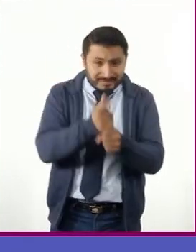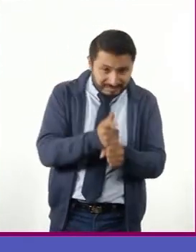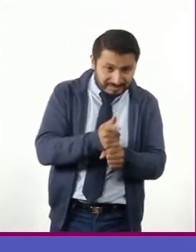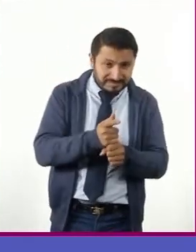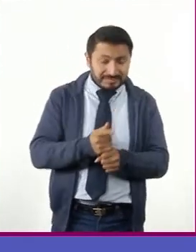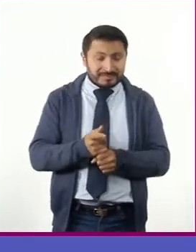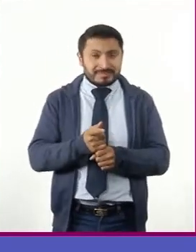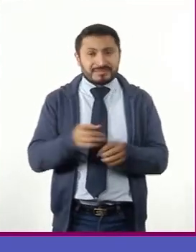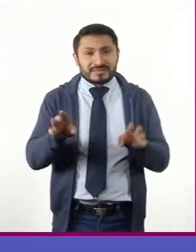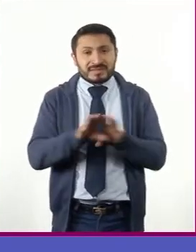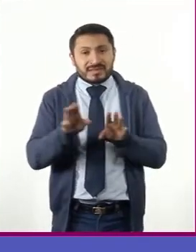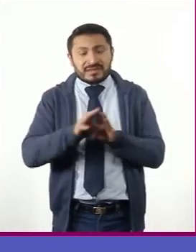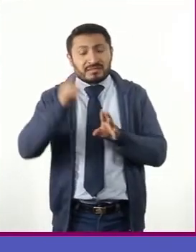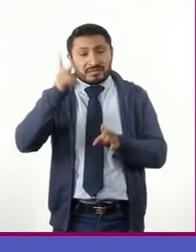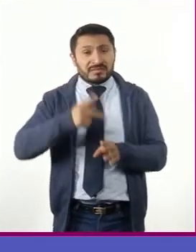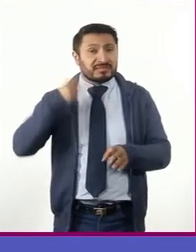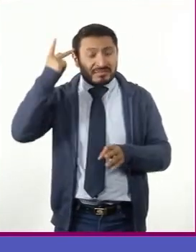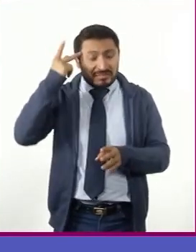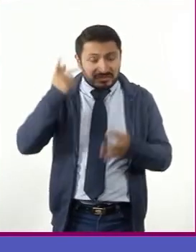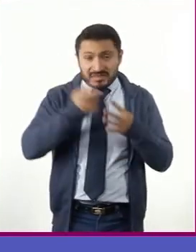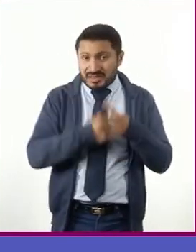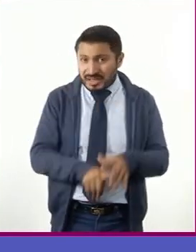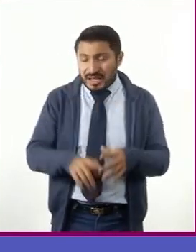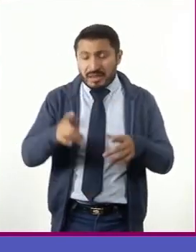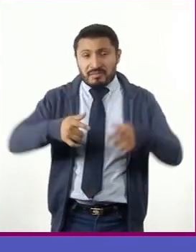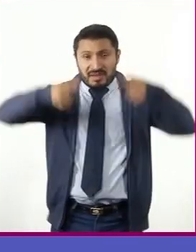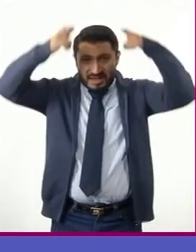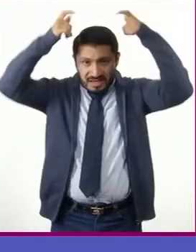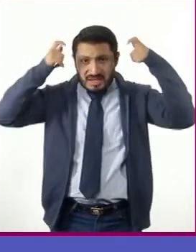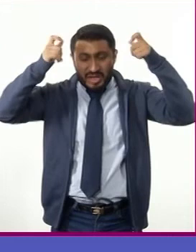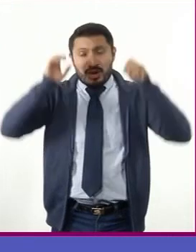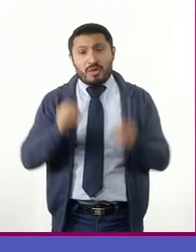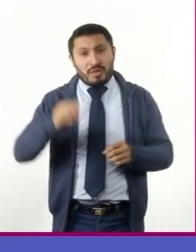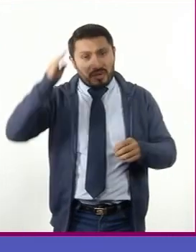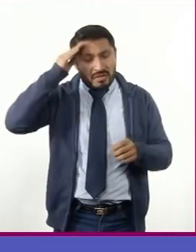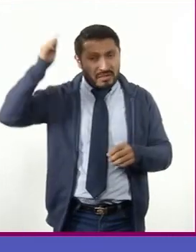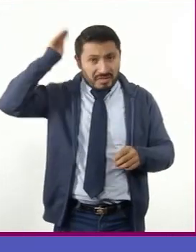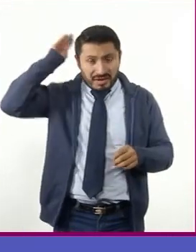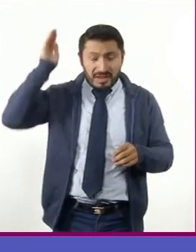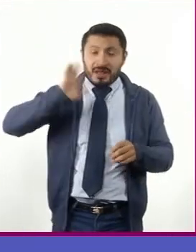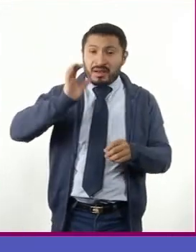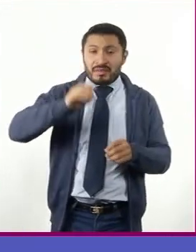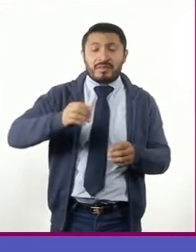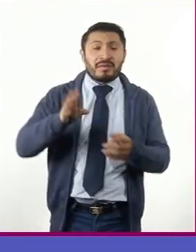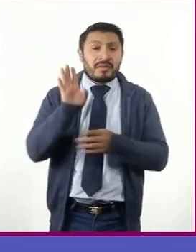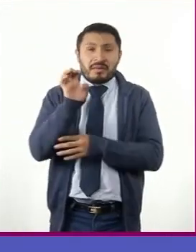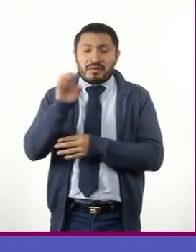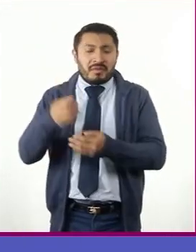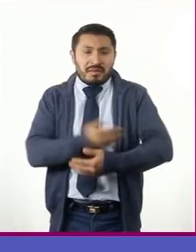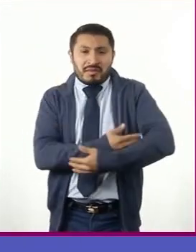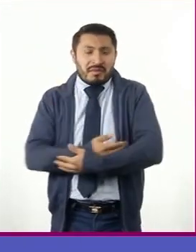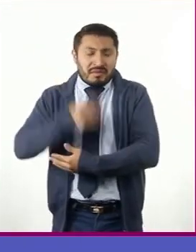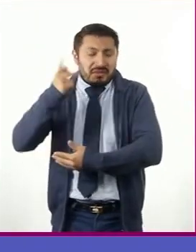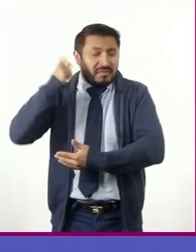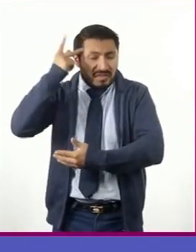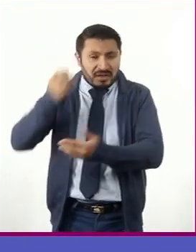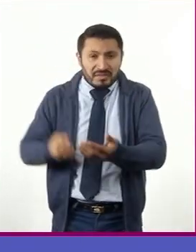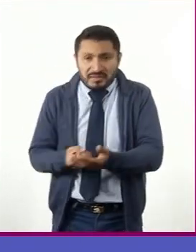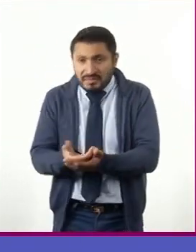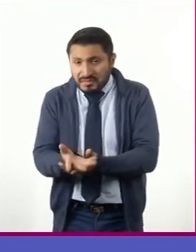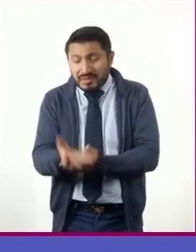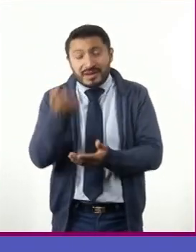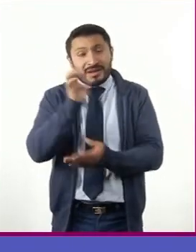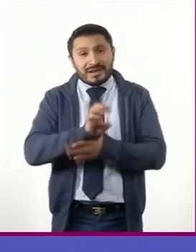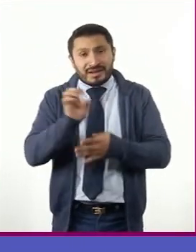las entradas de príncipes, con las coronaciones o los bautizos cuando nacía algún príncipe, entonces se hacía una